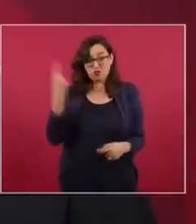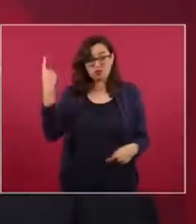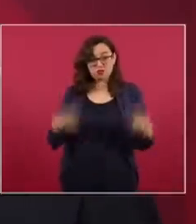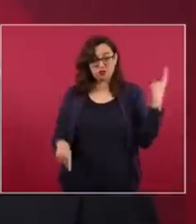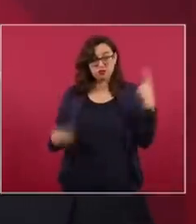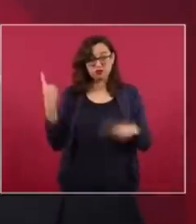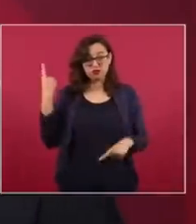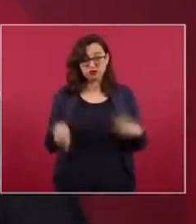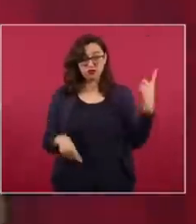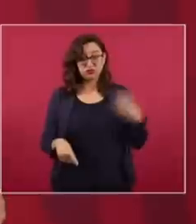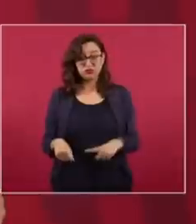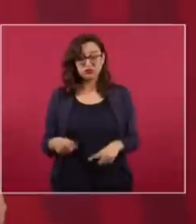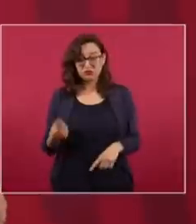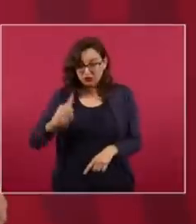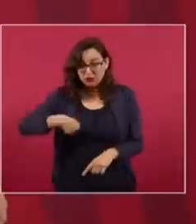estamos